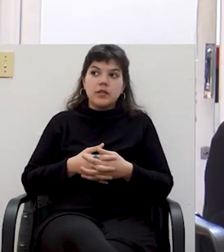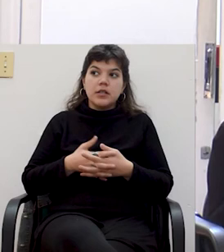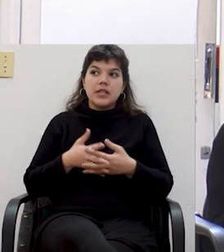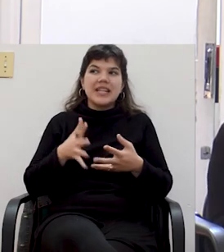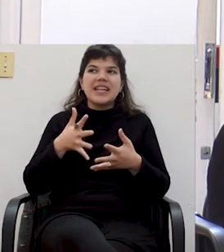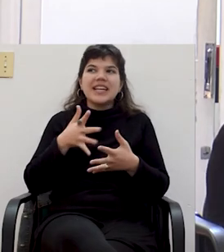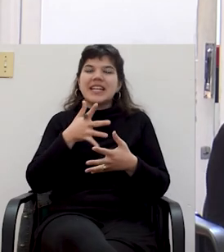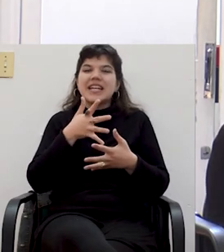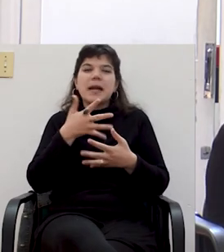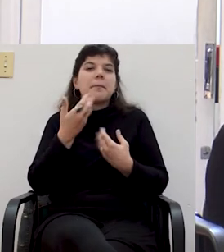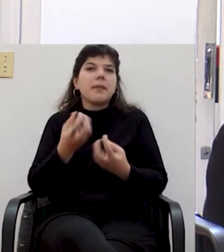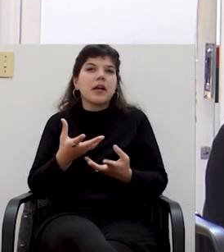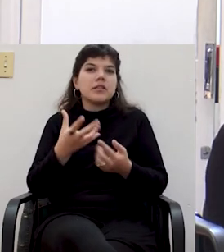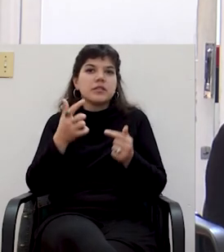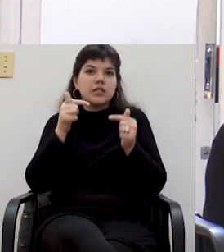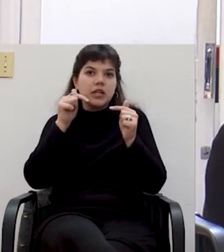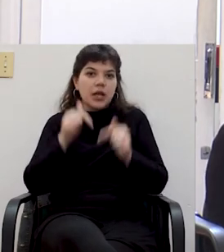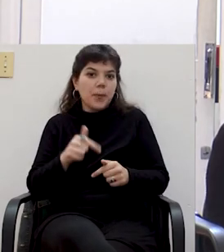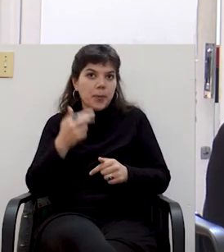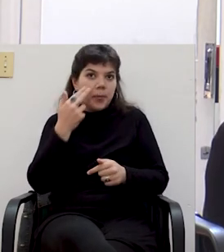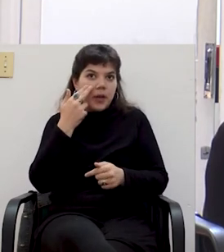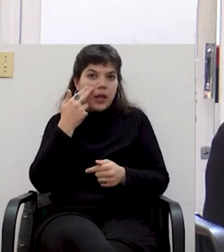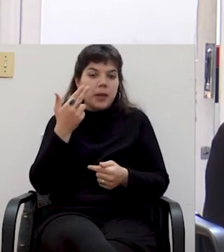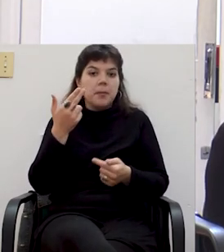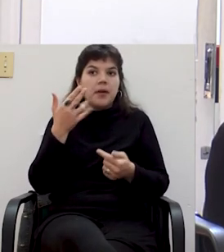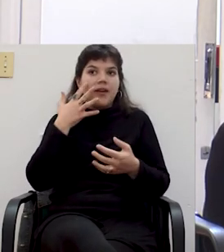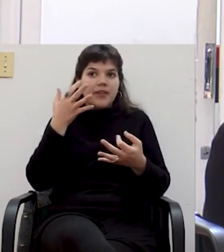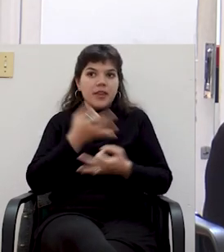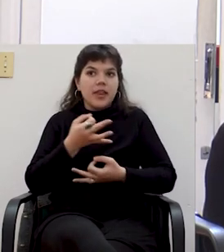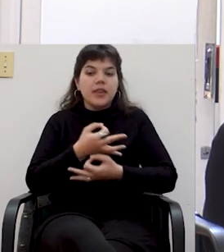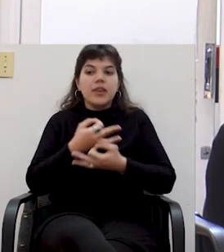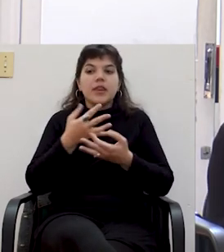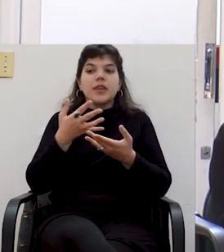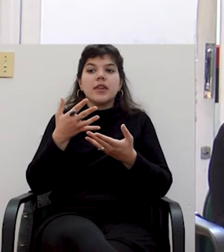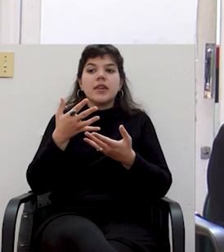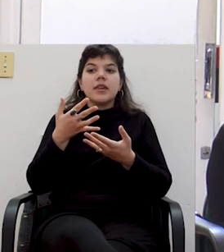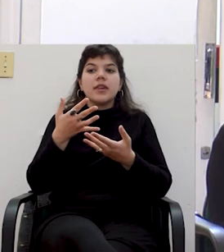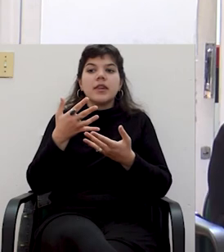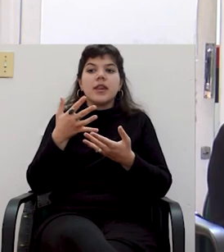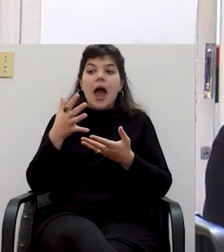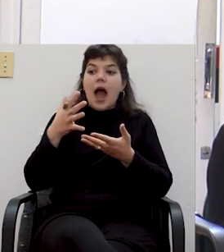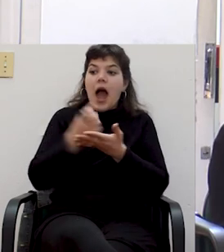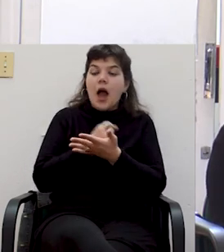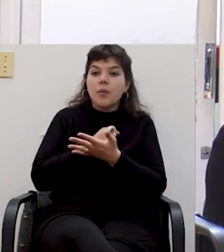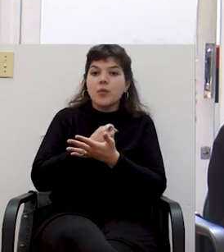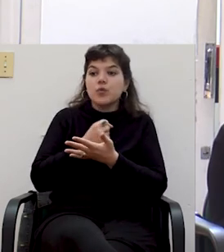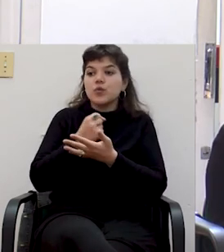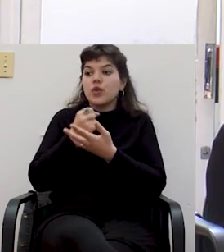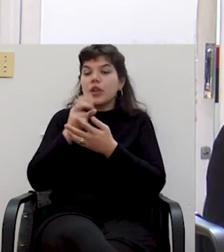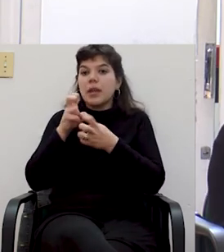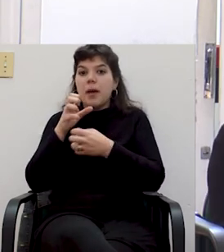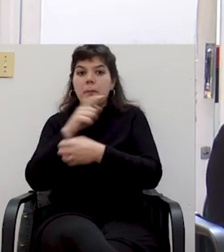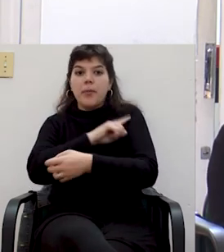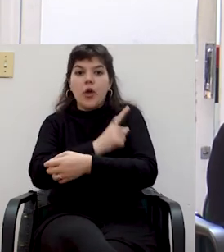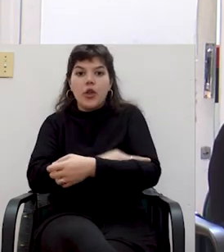¿Qué es lo que sucede con este problema? En realidad, el abuso, el ejercicio de poder a